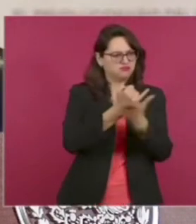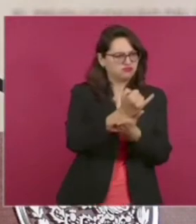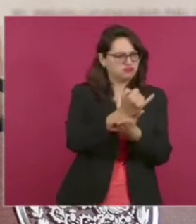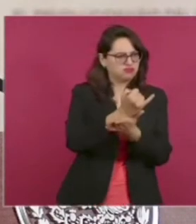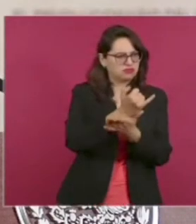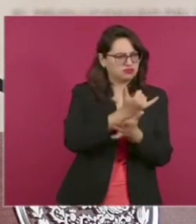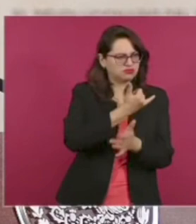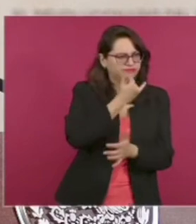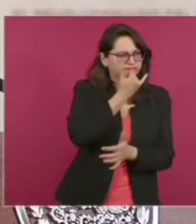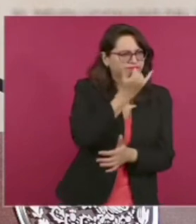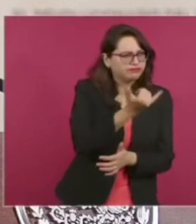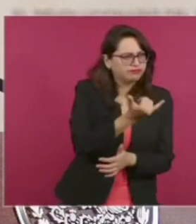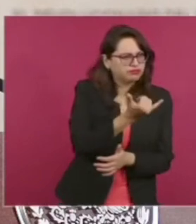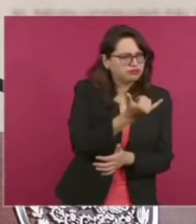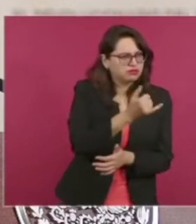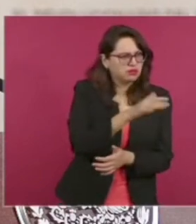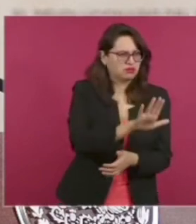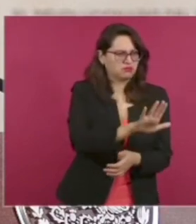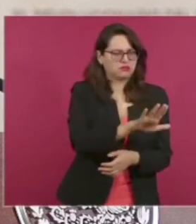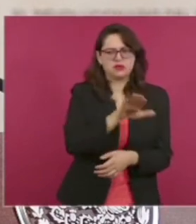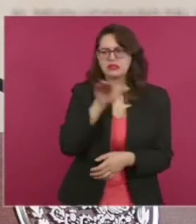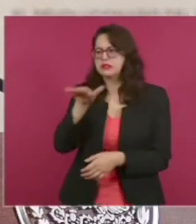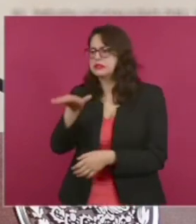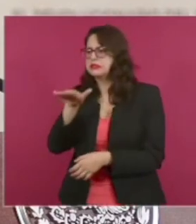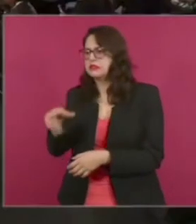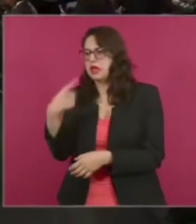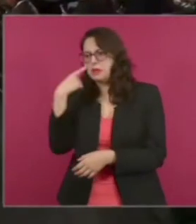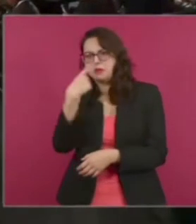En el caso nuestro, ninguna.